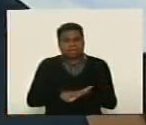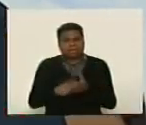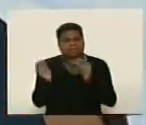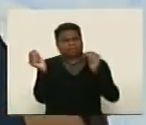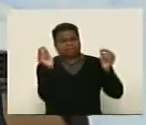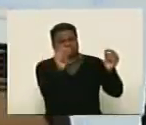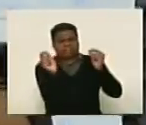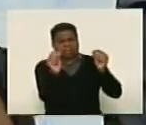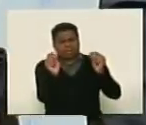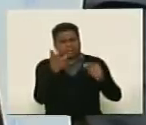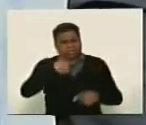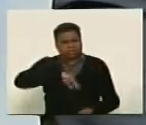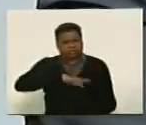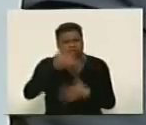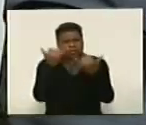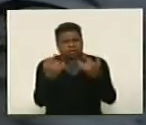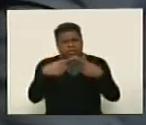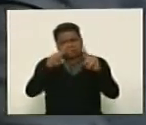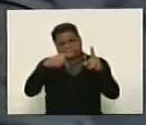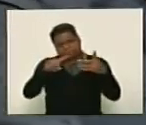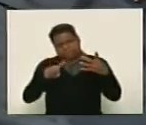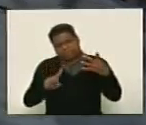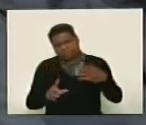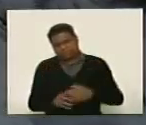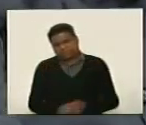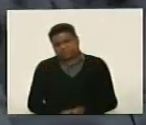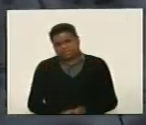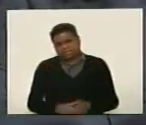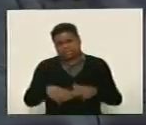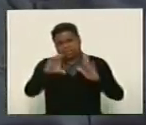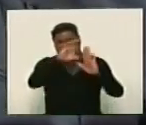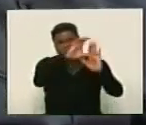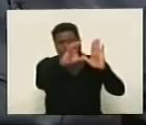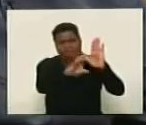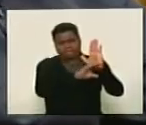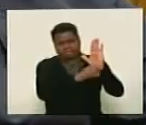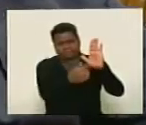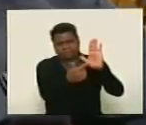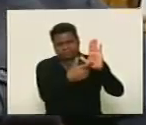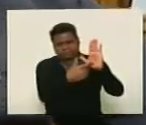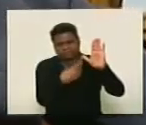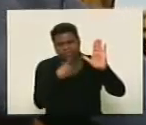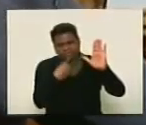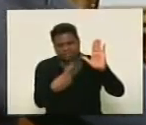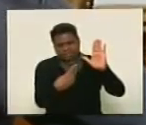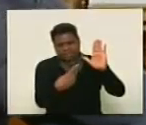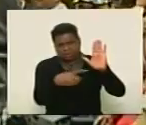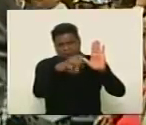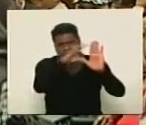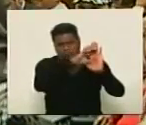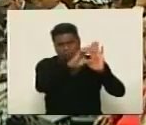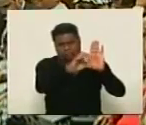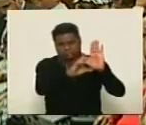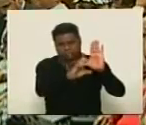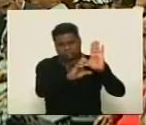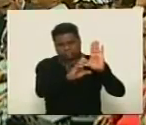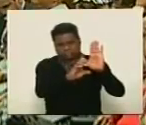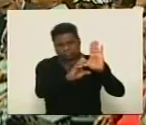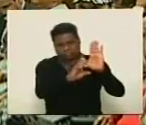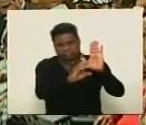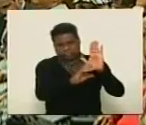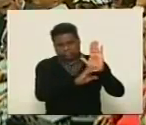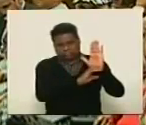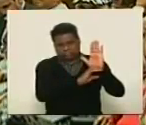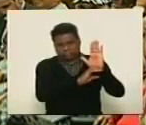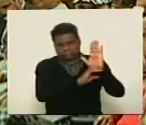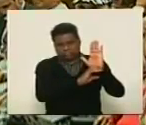vamos a tener sobre los distintos capítulos, digámosle así, de la Constitución bolivariana, que tiene que ver